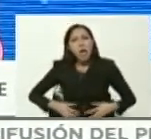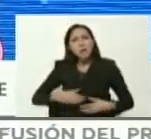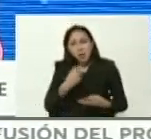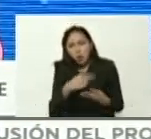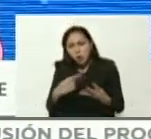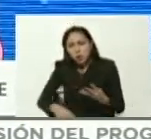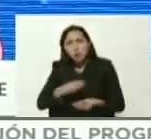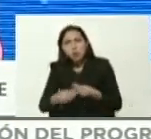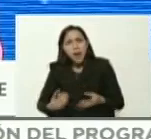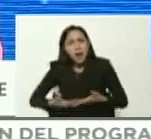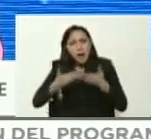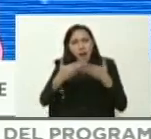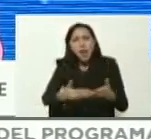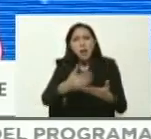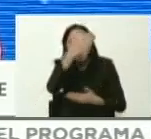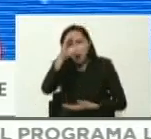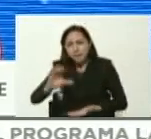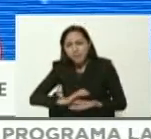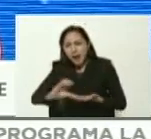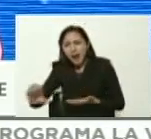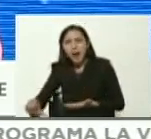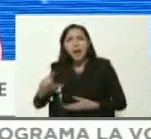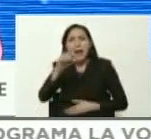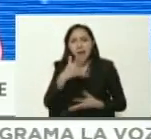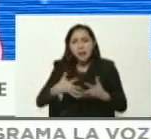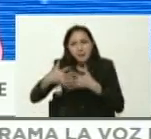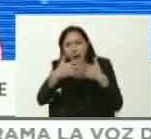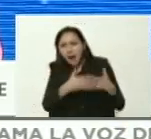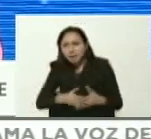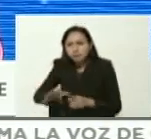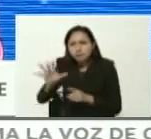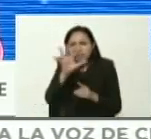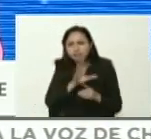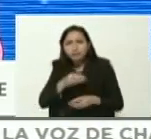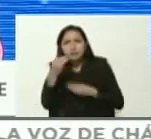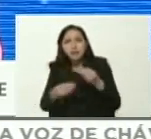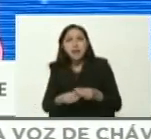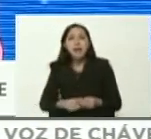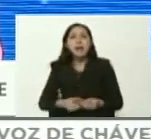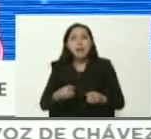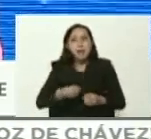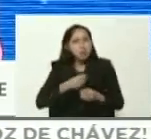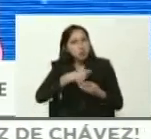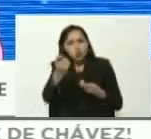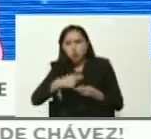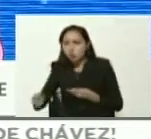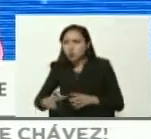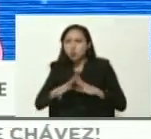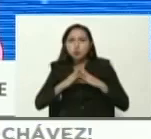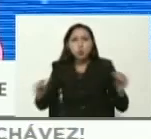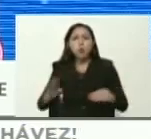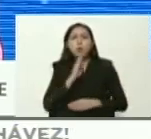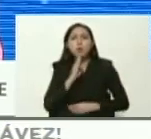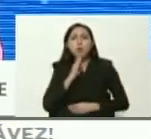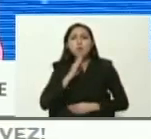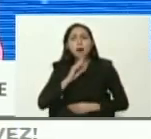entregado el gobierno de Estados Unidos para conspirar y regresen todas todas las cuentas bancarias regresen la